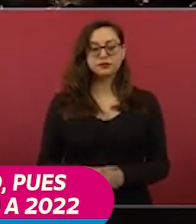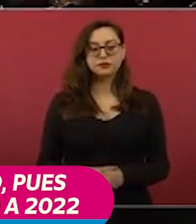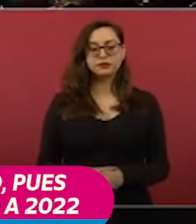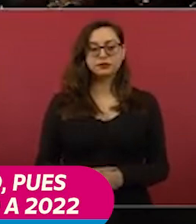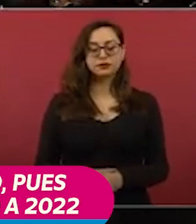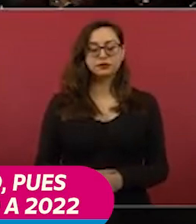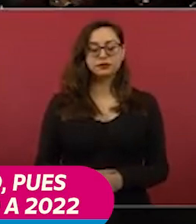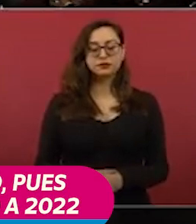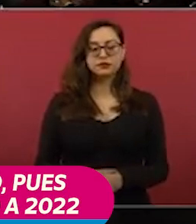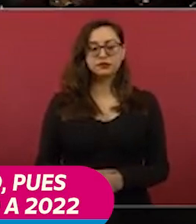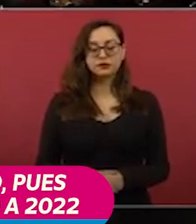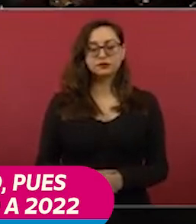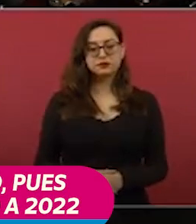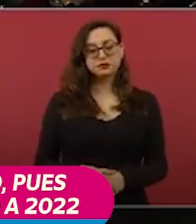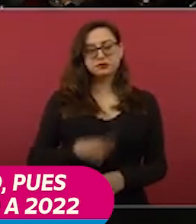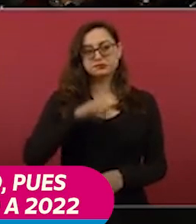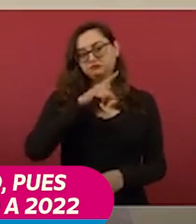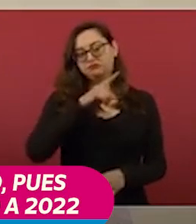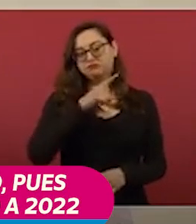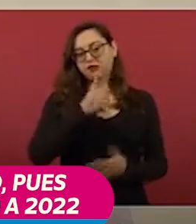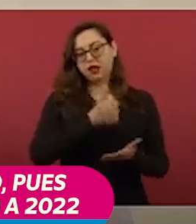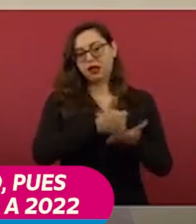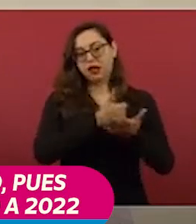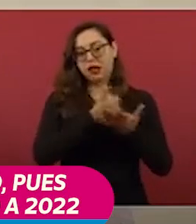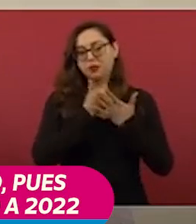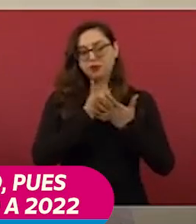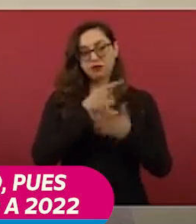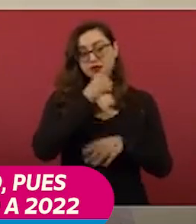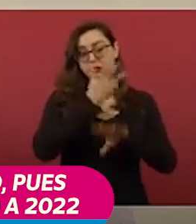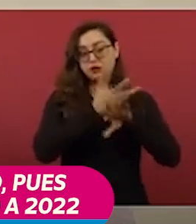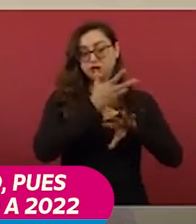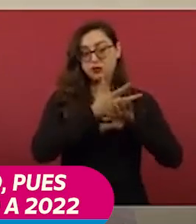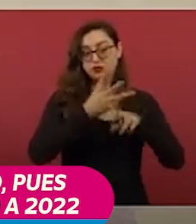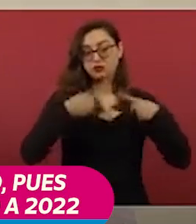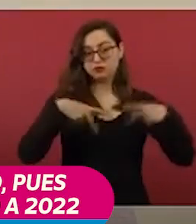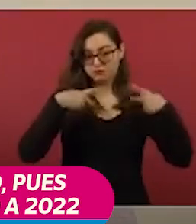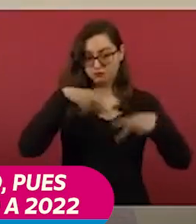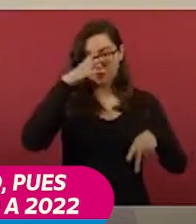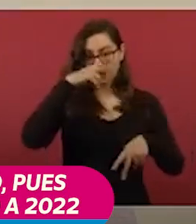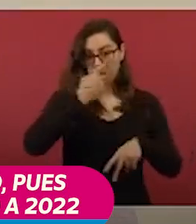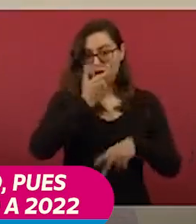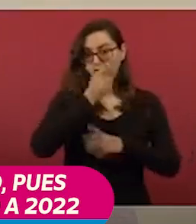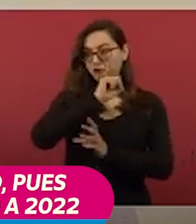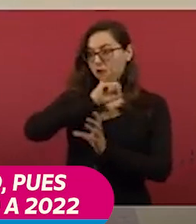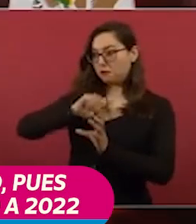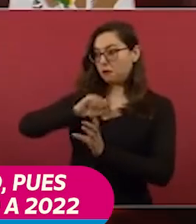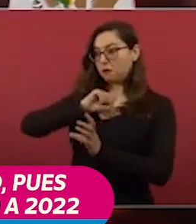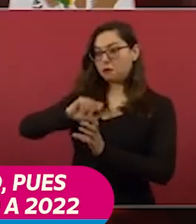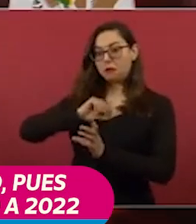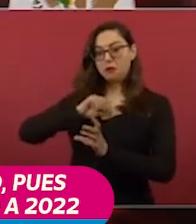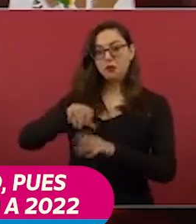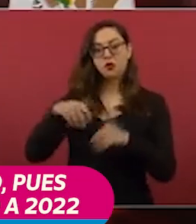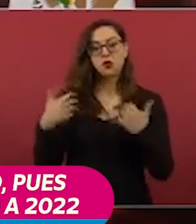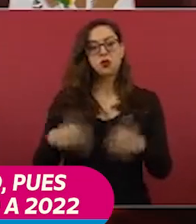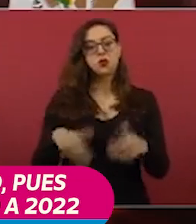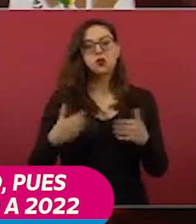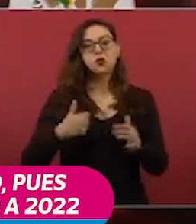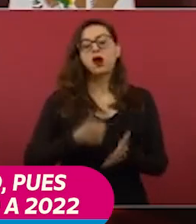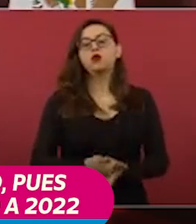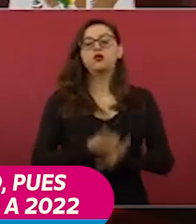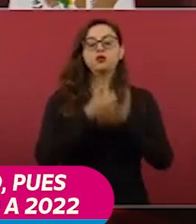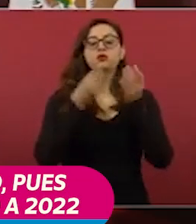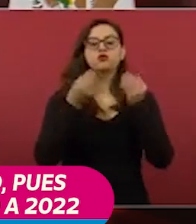Pero esto nos ayuda mucho, mucho, porque, repito, esto va a la gente